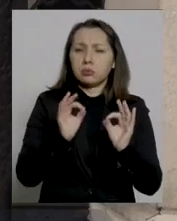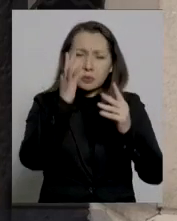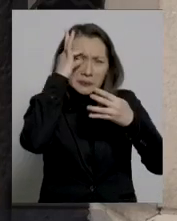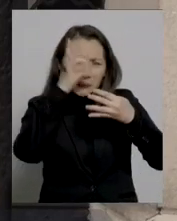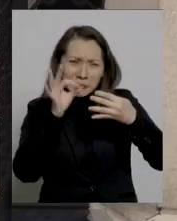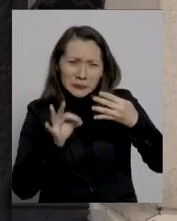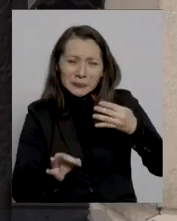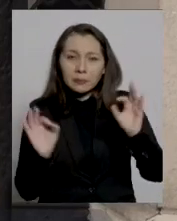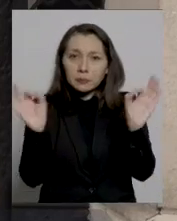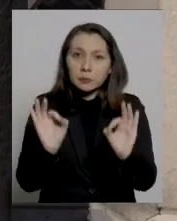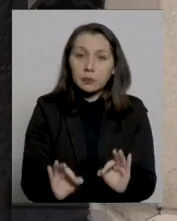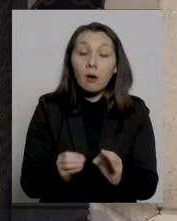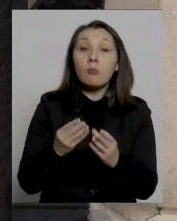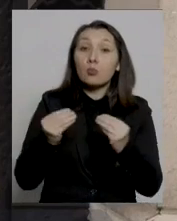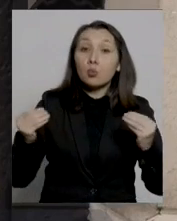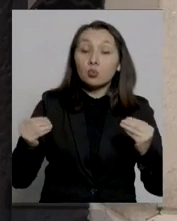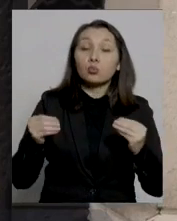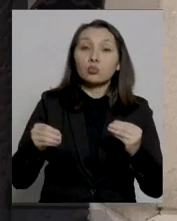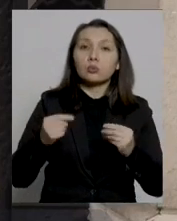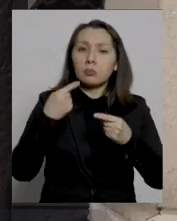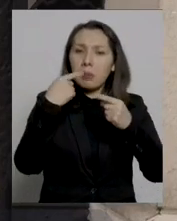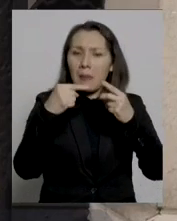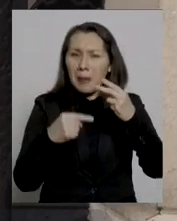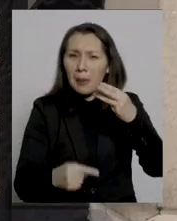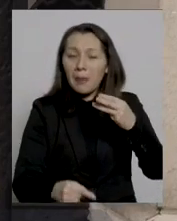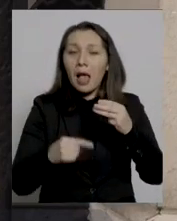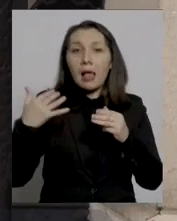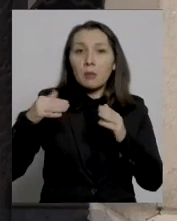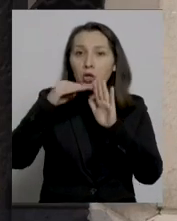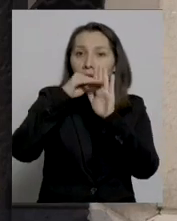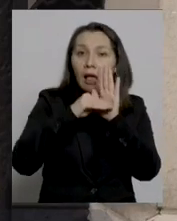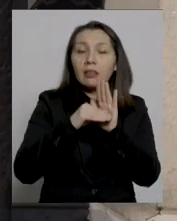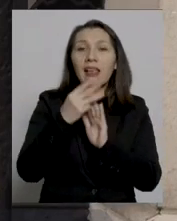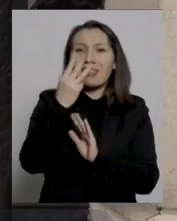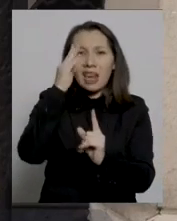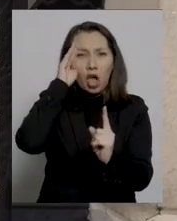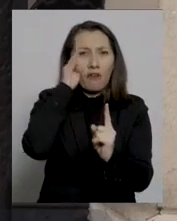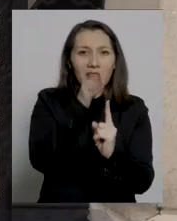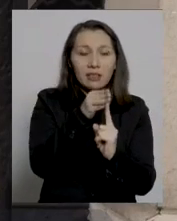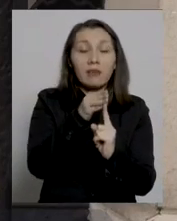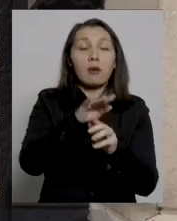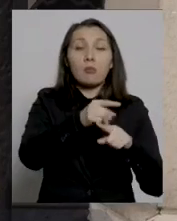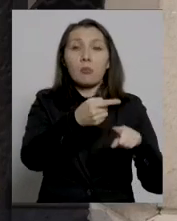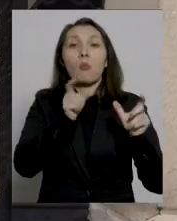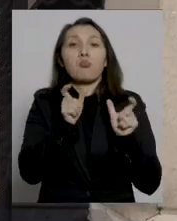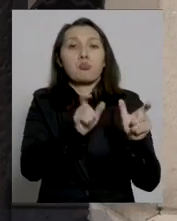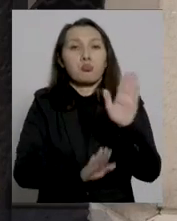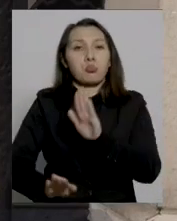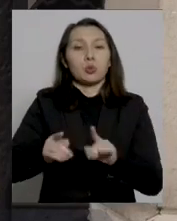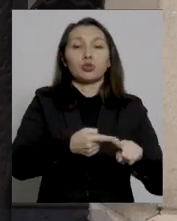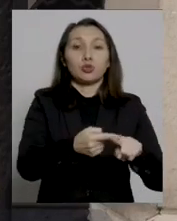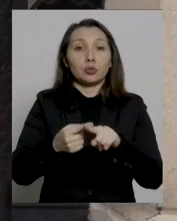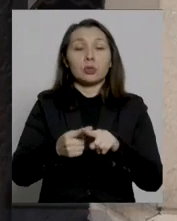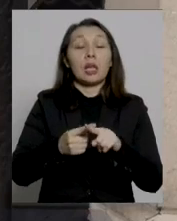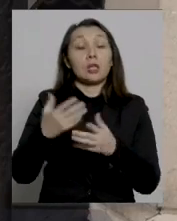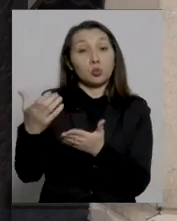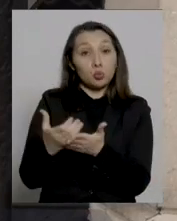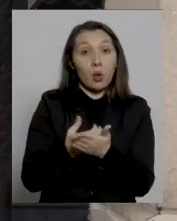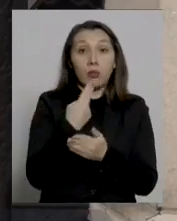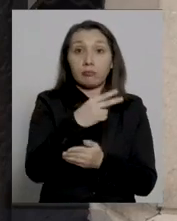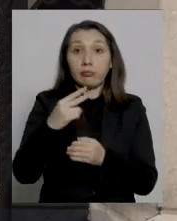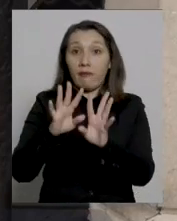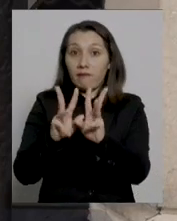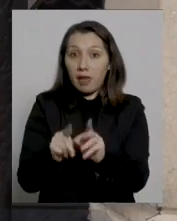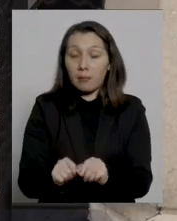detalle, con un conjunto muy importante de medidas, fundamentalmente para tres objetivos: la protección social y la protección de los ingresos de las